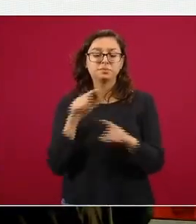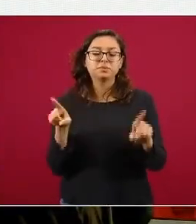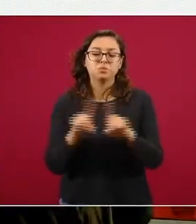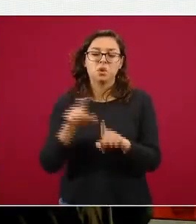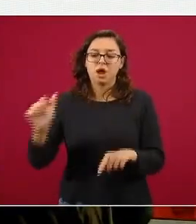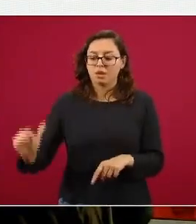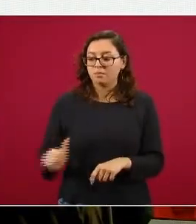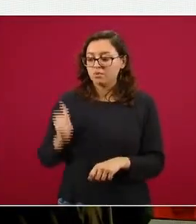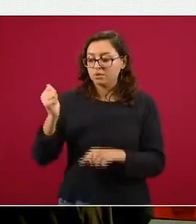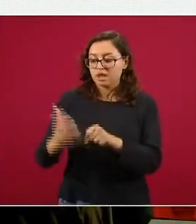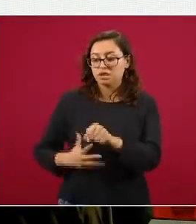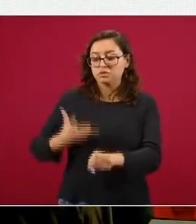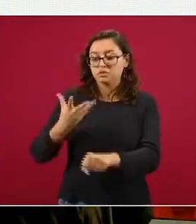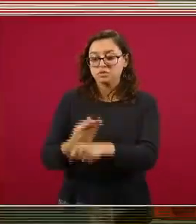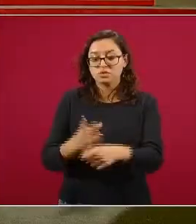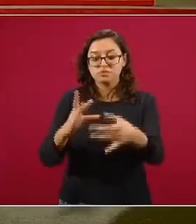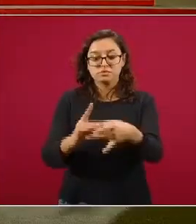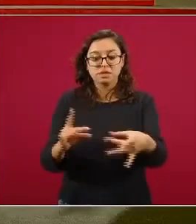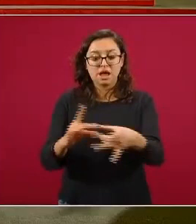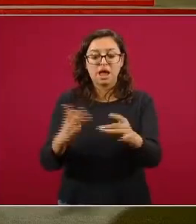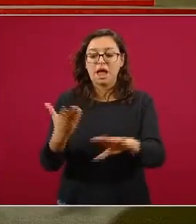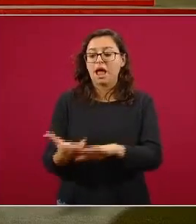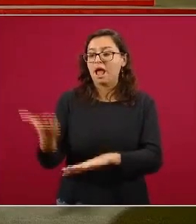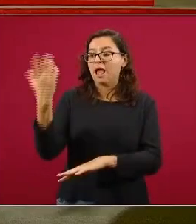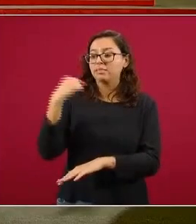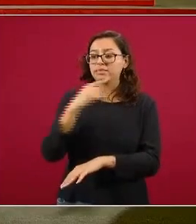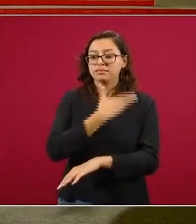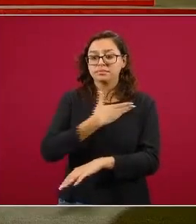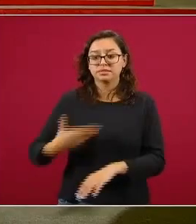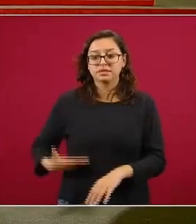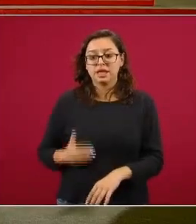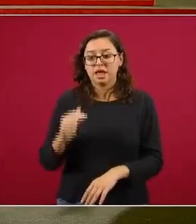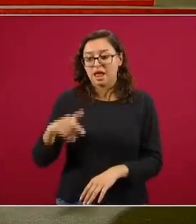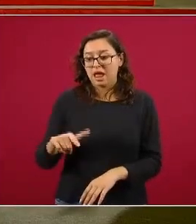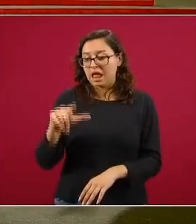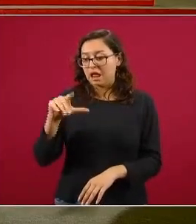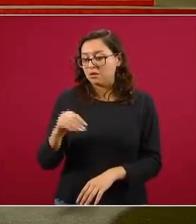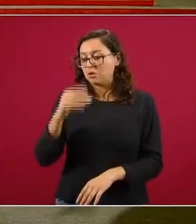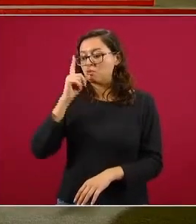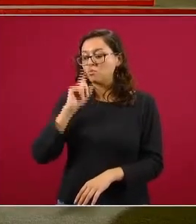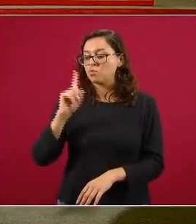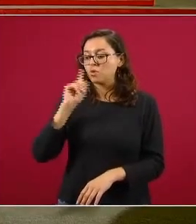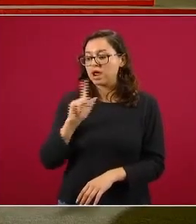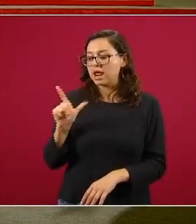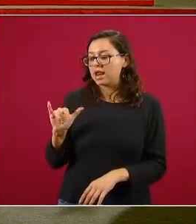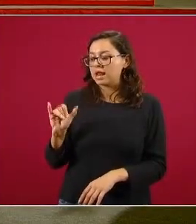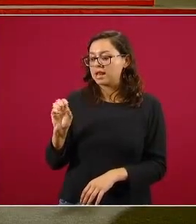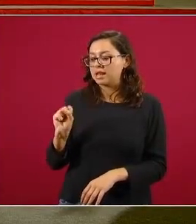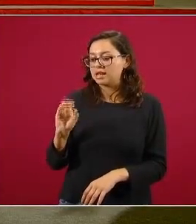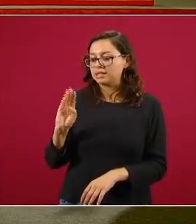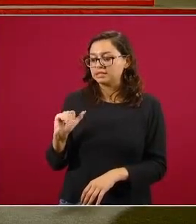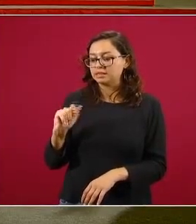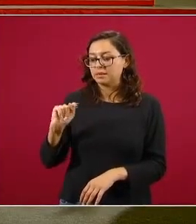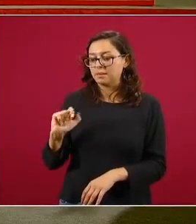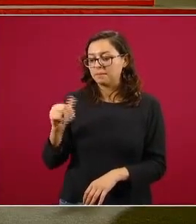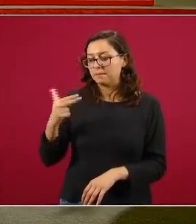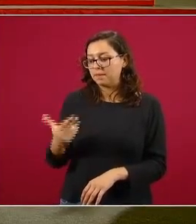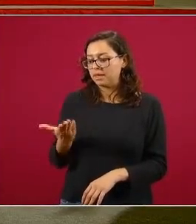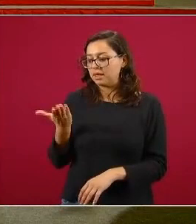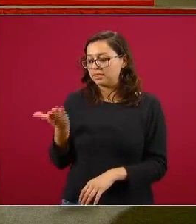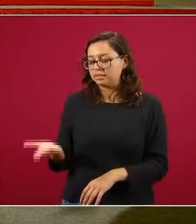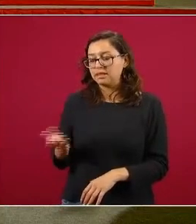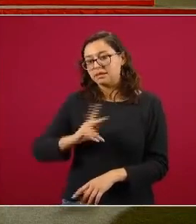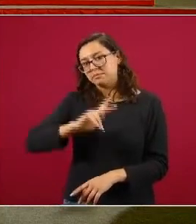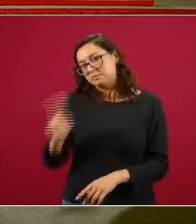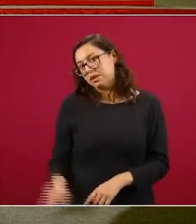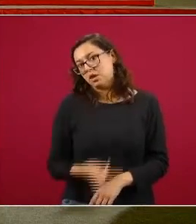que le preguntaron hace unos días al presidente Lisbeth Hernández de Grupo